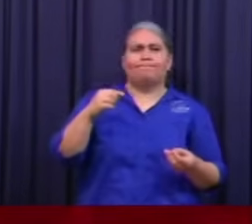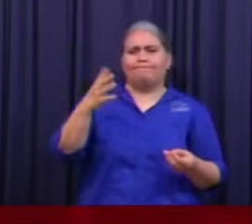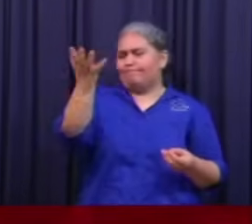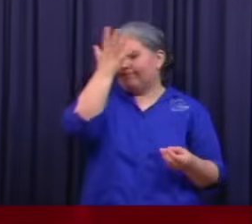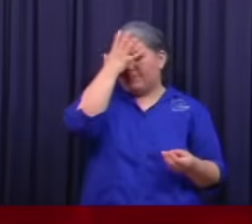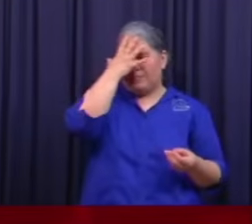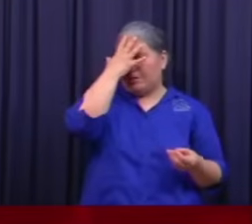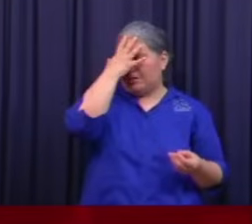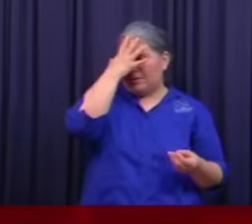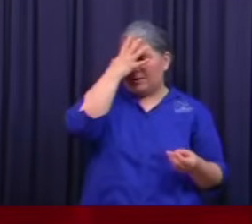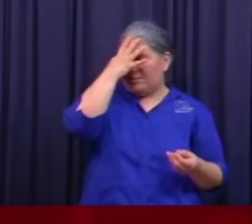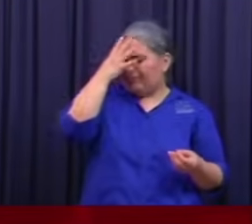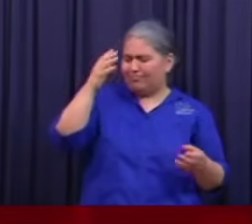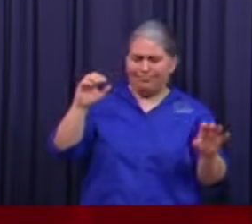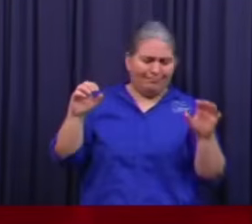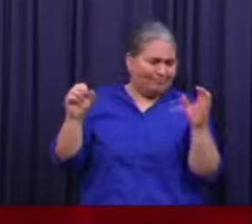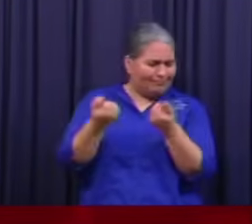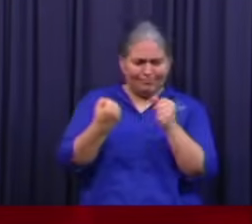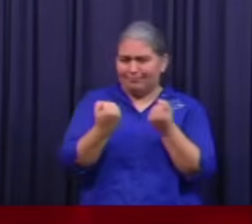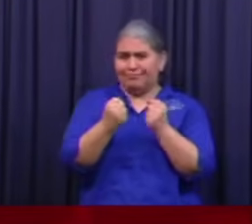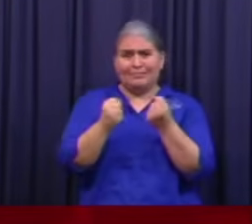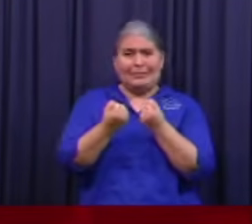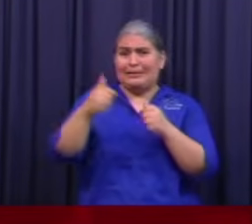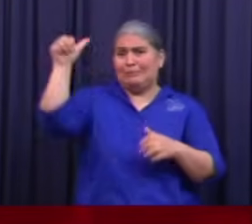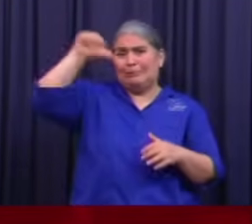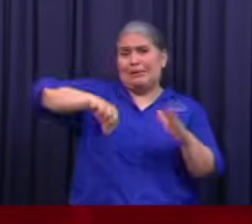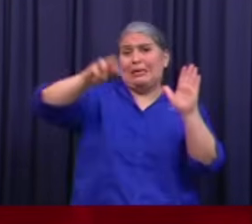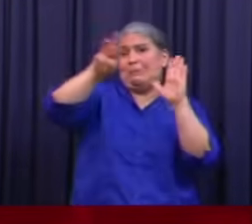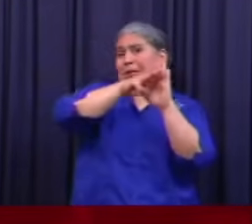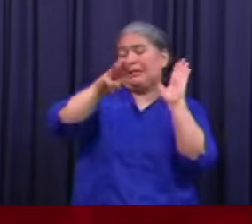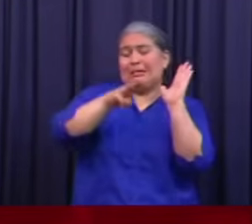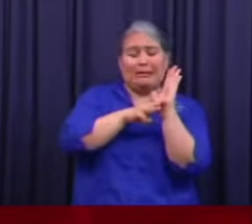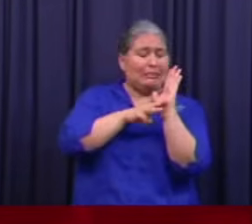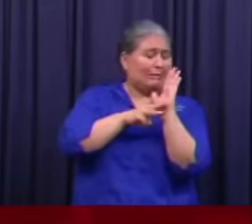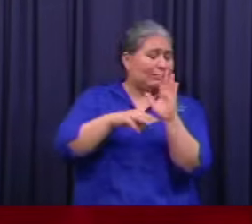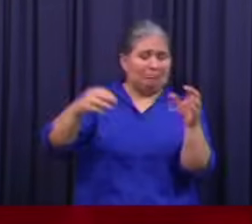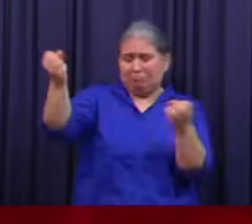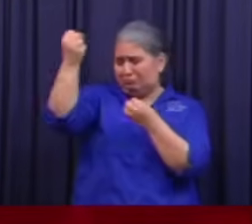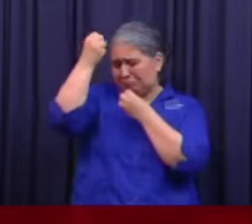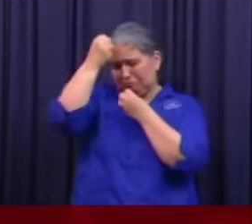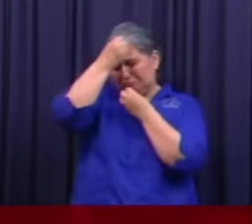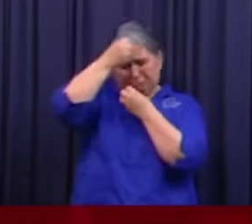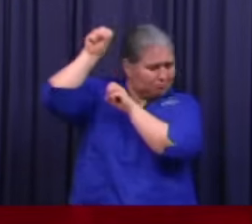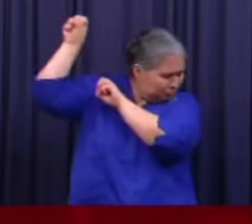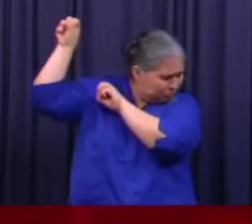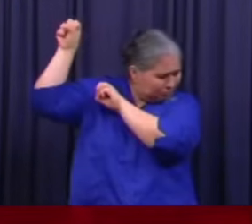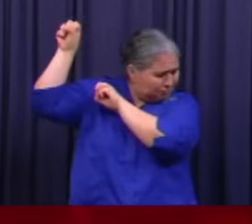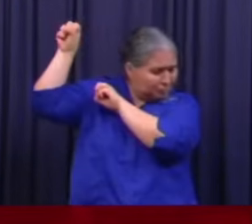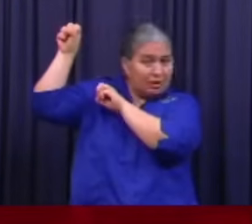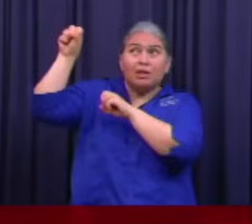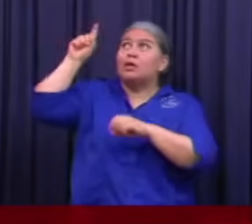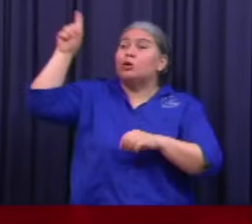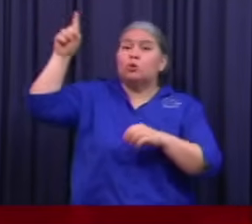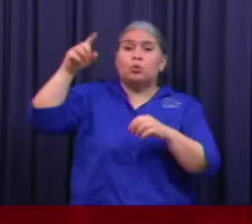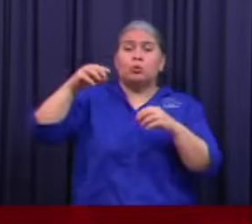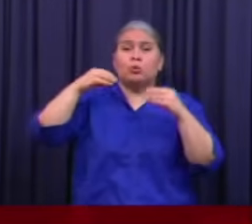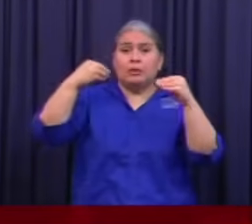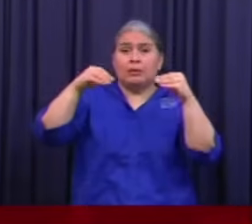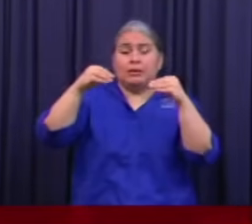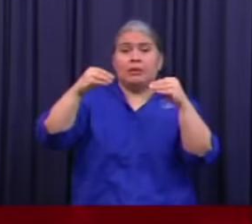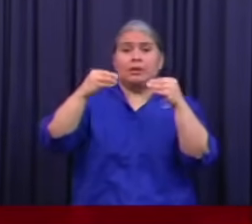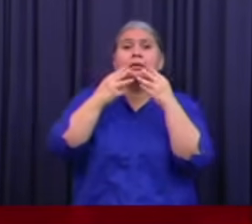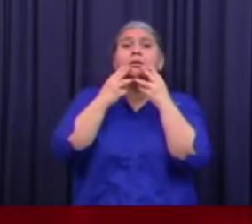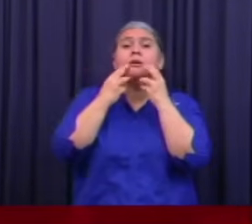procedido perversamente contra ti no hemos guardado los mandamientos ni los estatutos ni las ordenanzas que mandaste a tu siervo Moisés